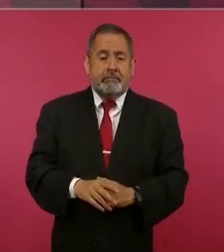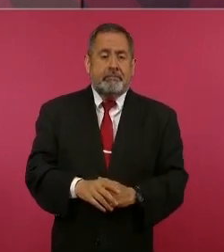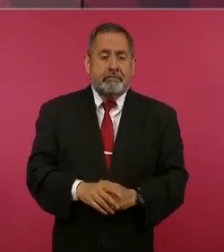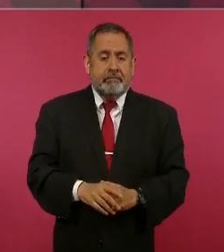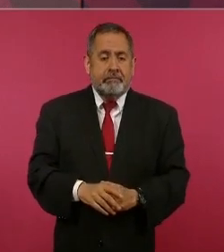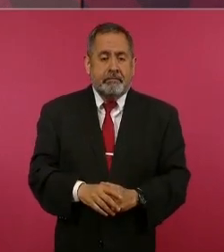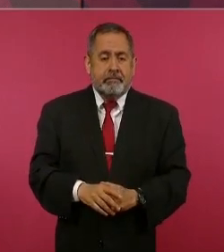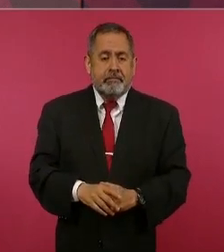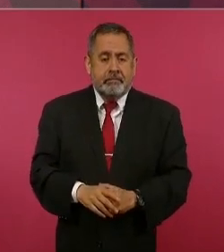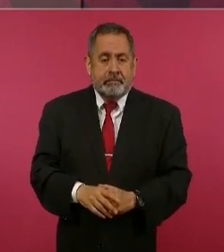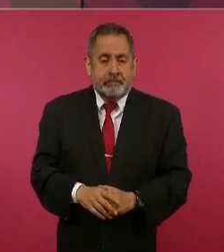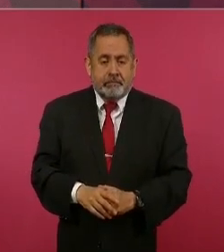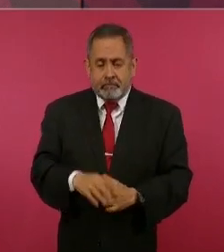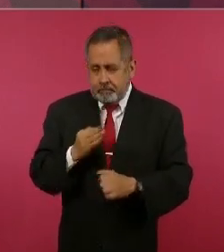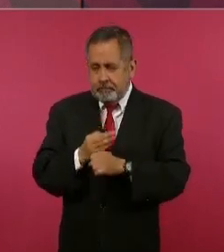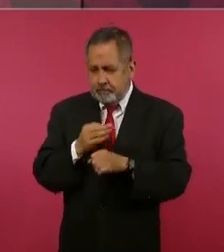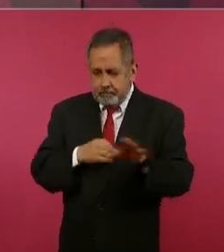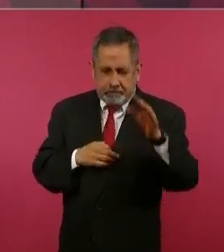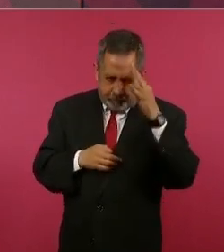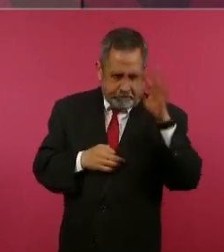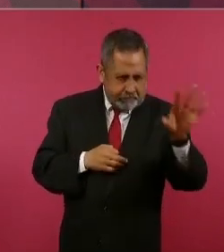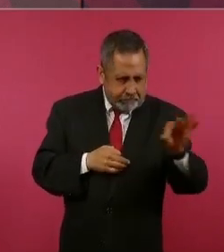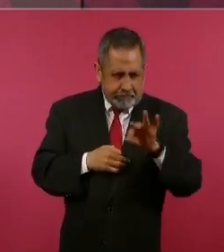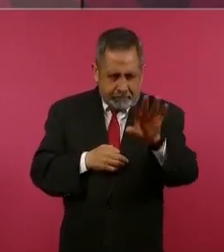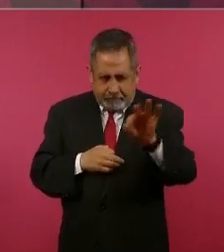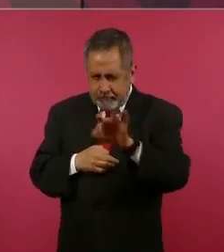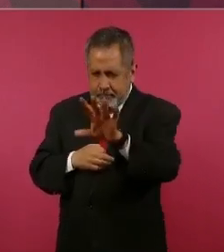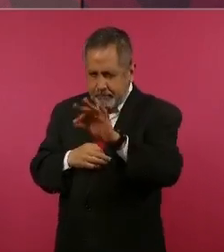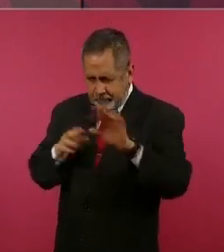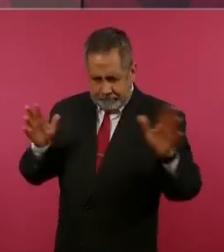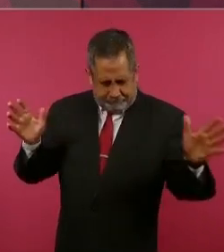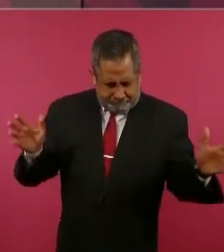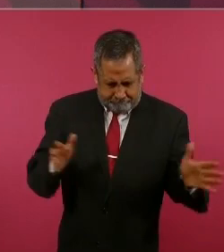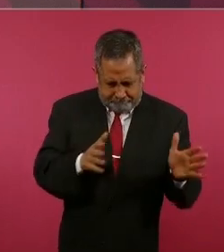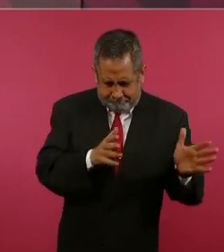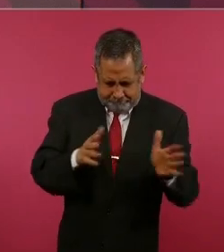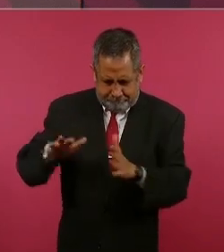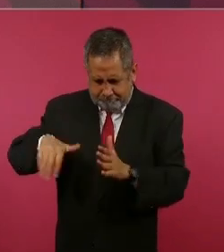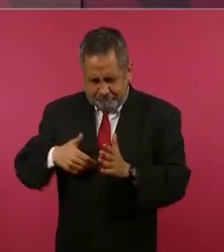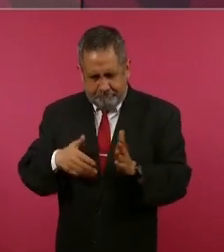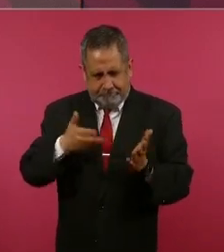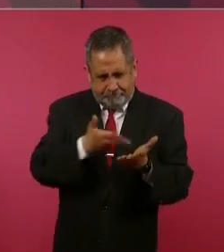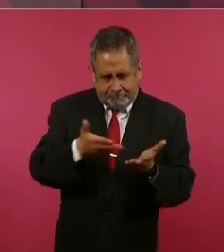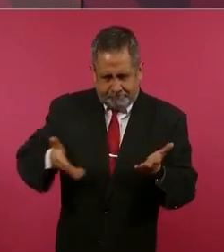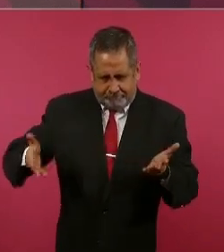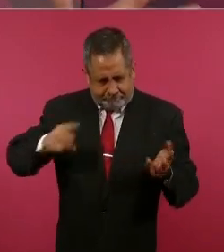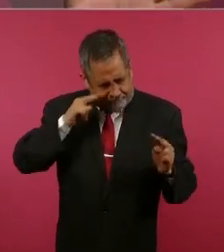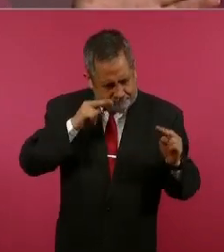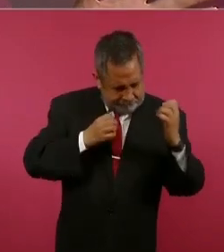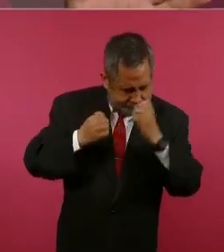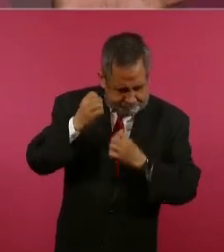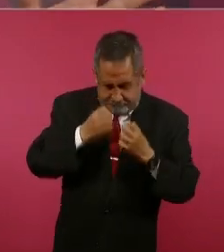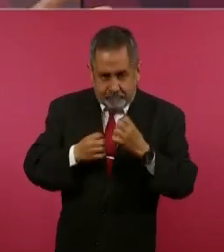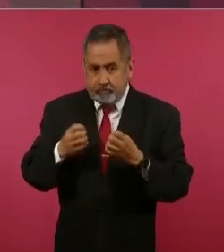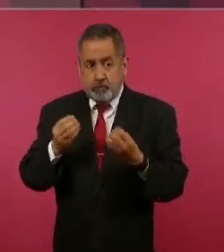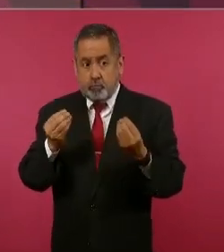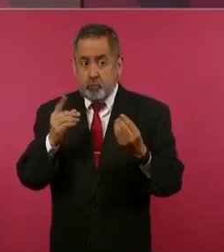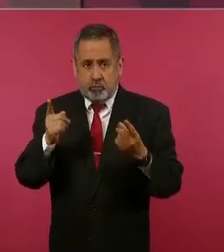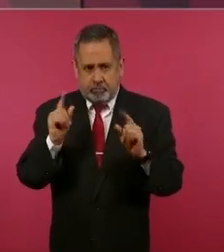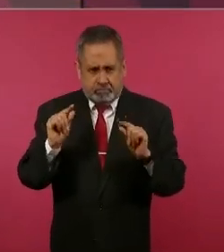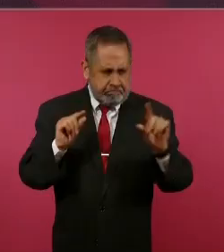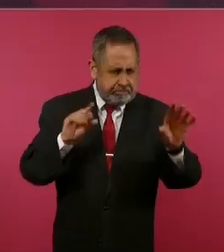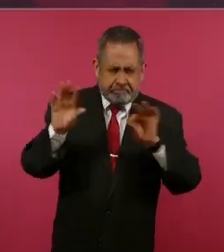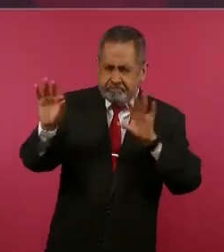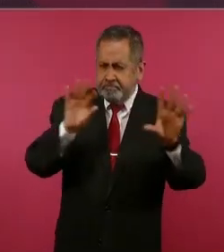Ya estoy reuniendo mi bibliografía básica, que como les decía, no hay mucho,